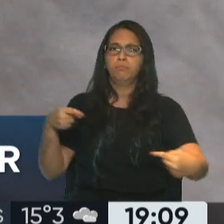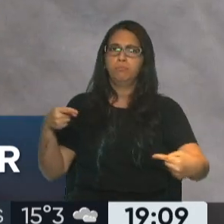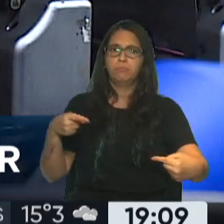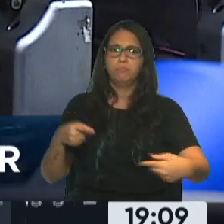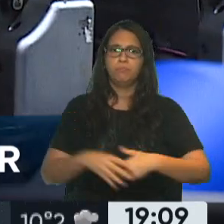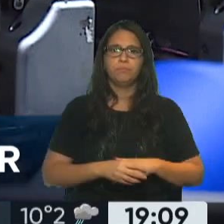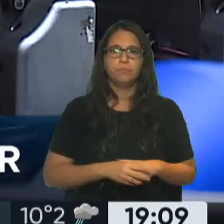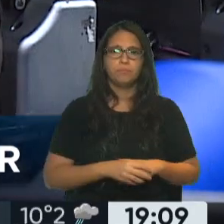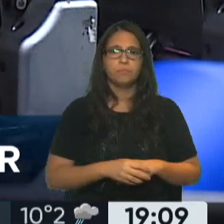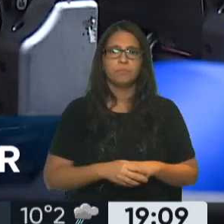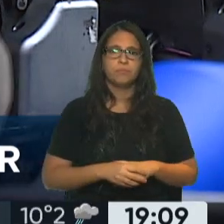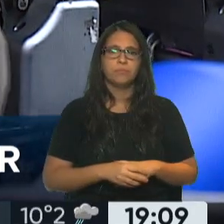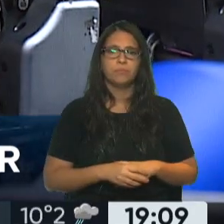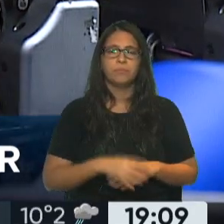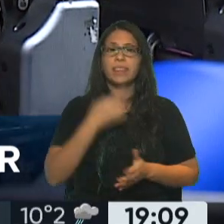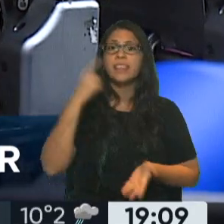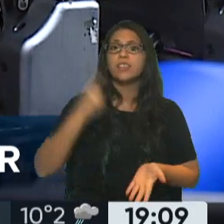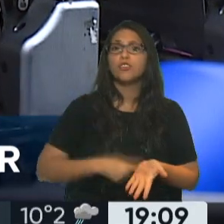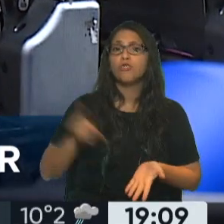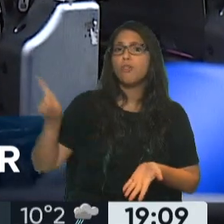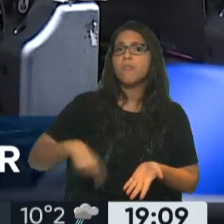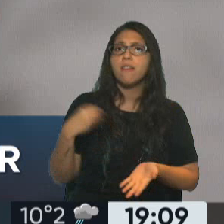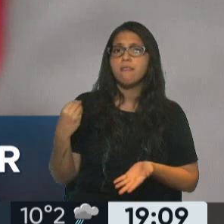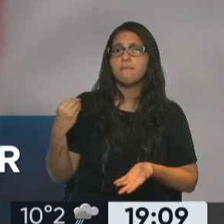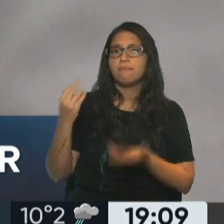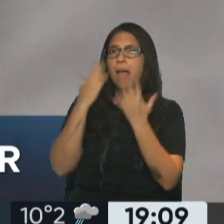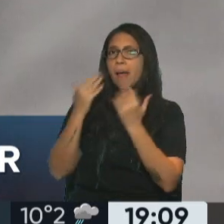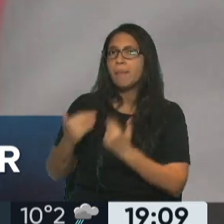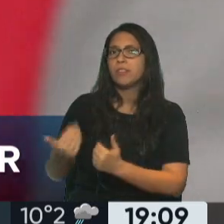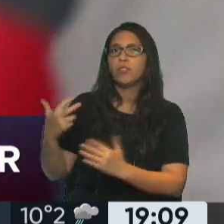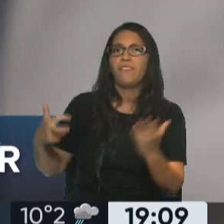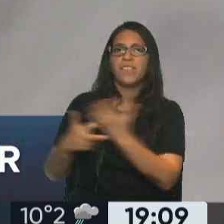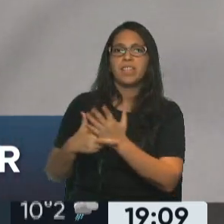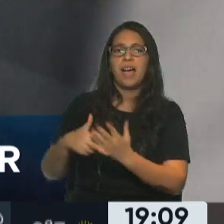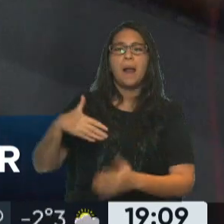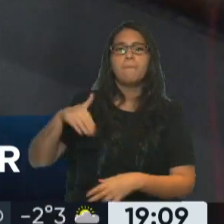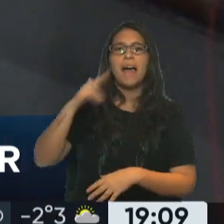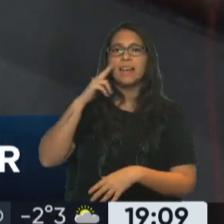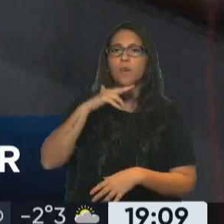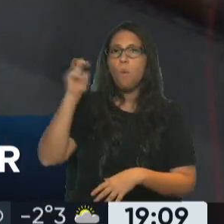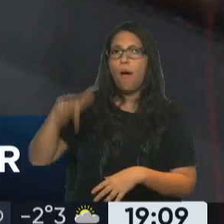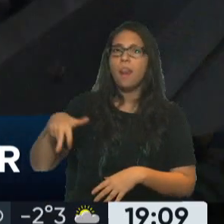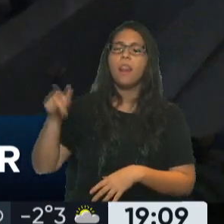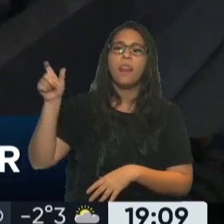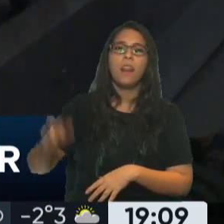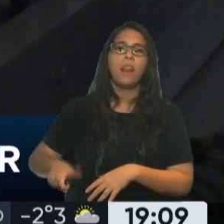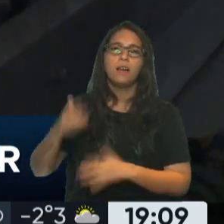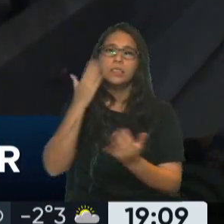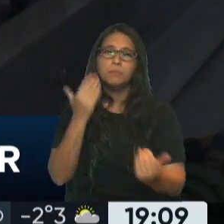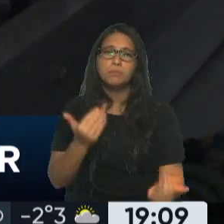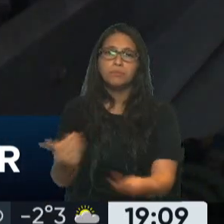incompatibilidades. La decisión está vinculada a la investigación que lleva adelante el fiscal Guillermo Marijuán, donde se encontró